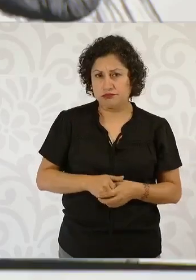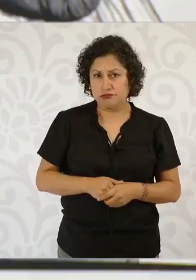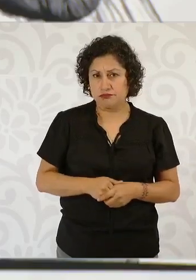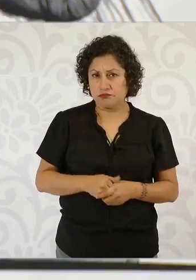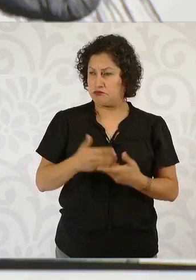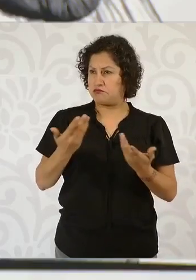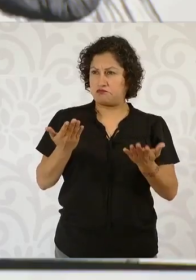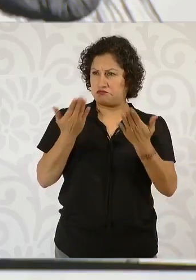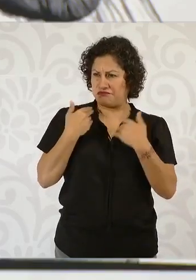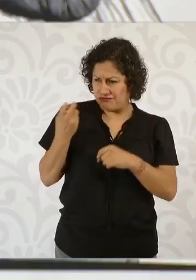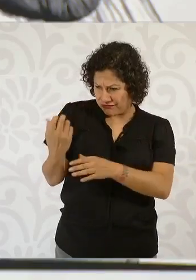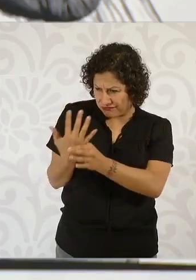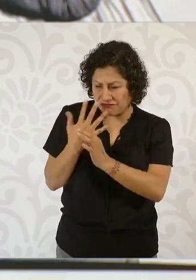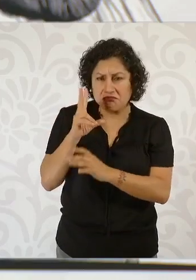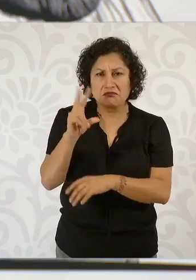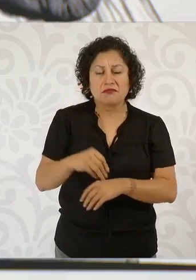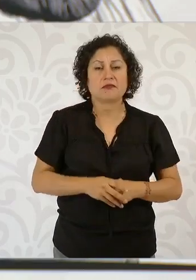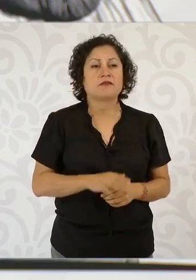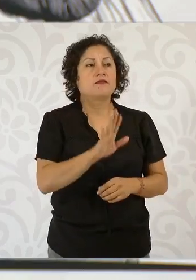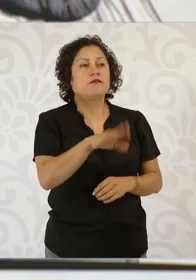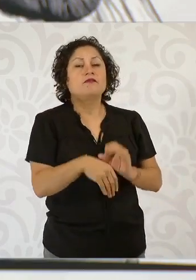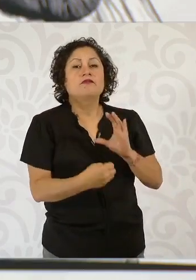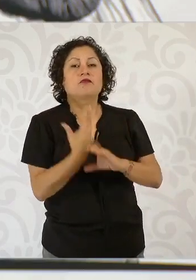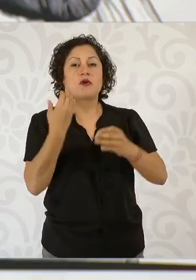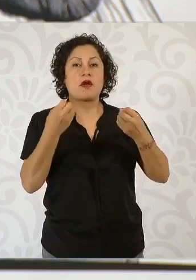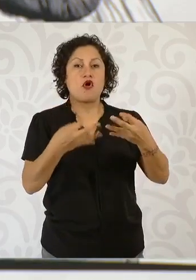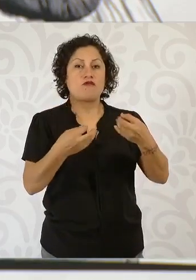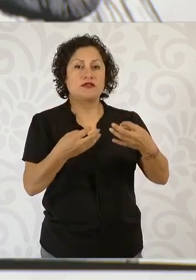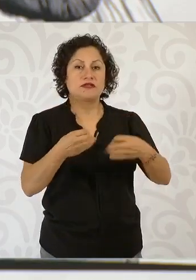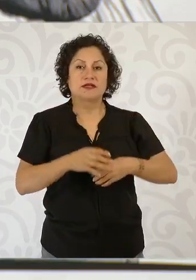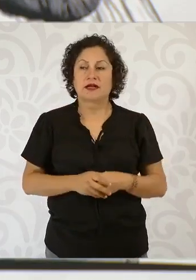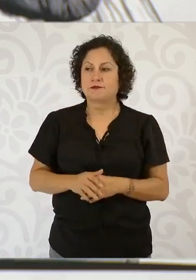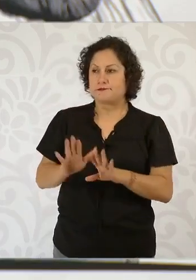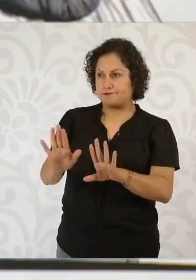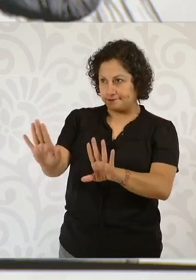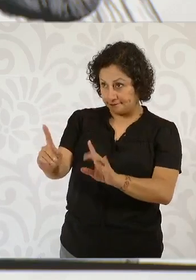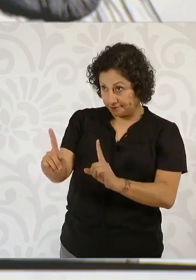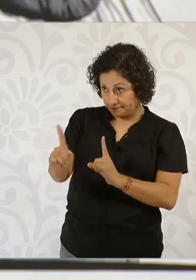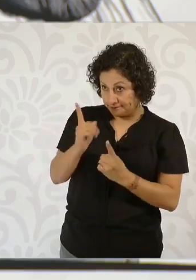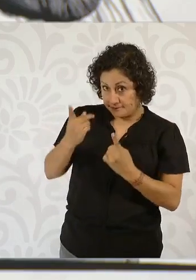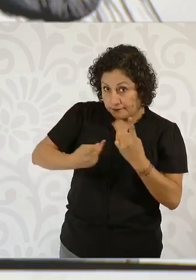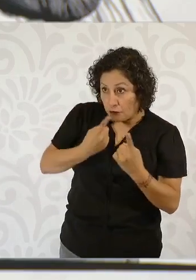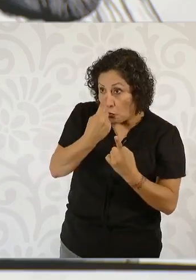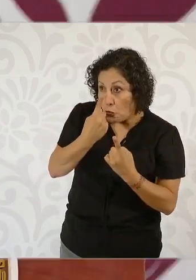No hay nada de eso. ¿Y el tema de la creación de la oficina? Bueno, primero uno y luego el otro, ¿no? Entonces,